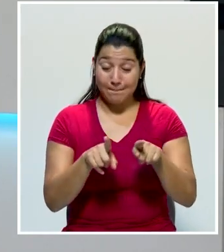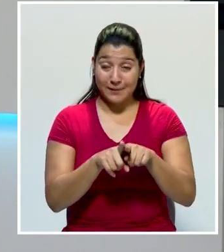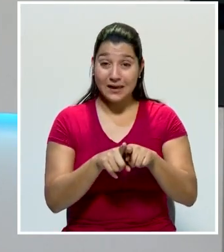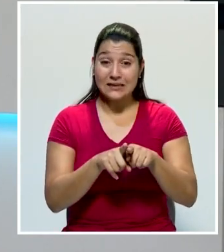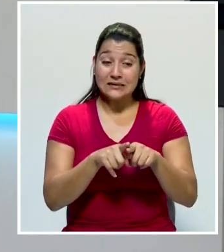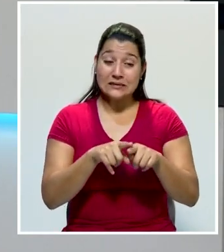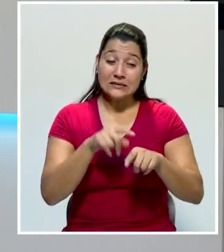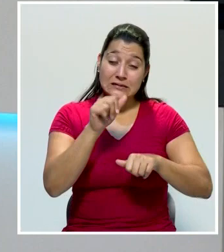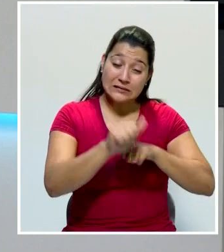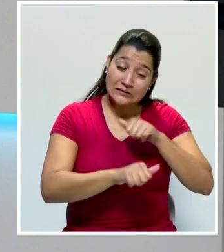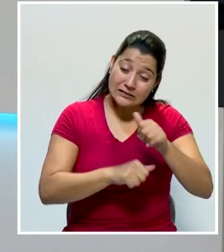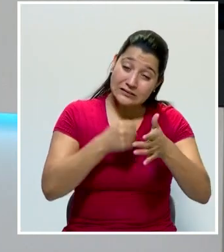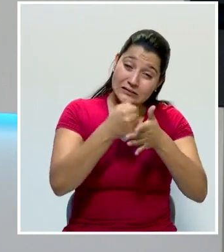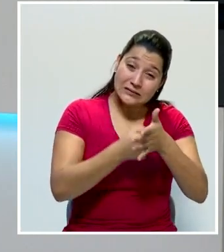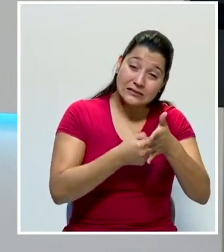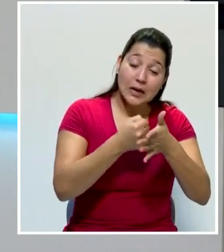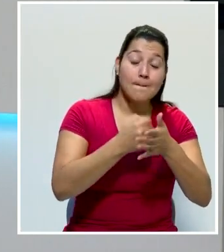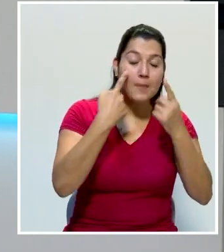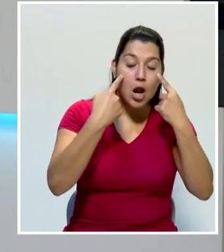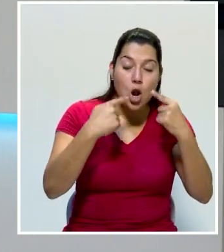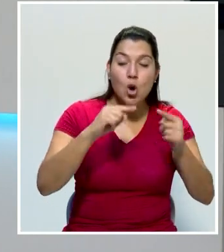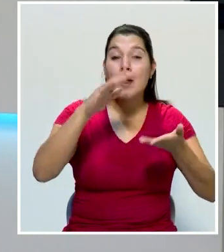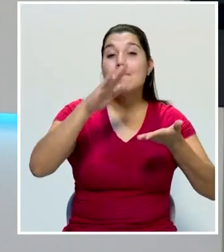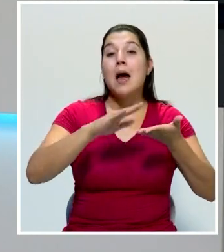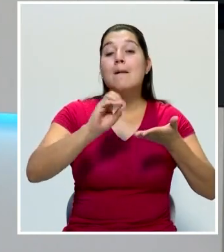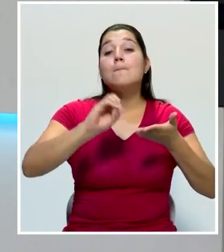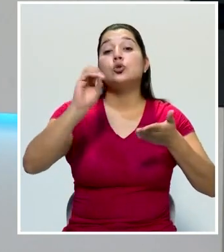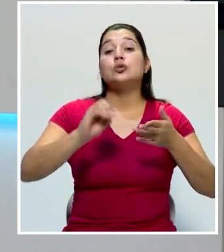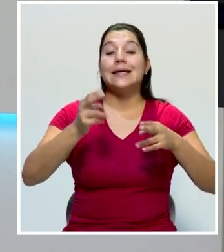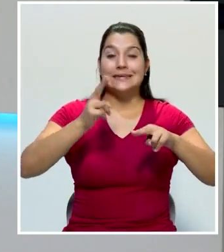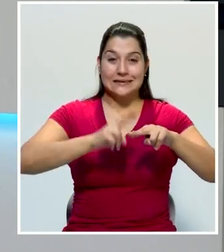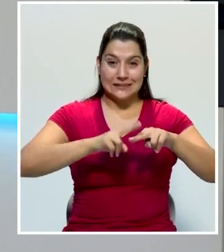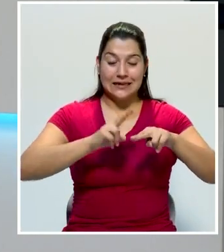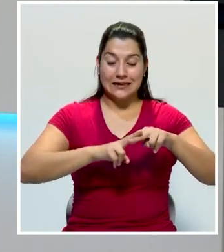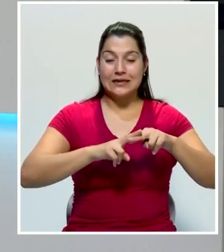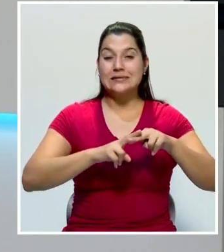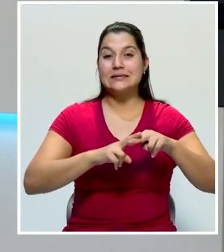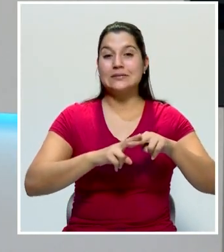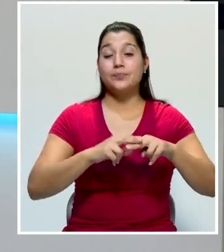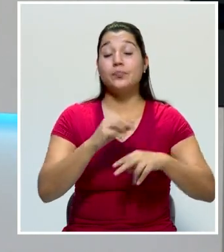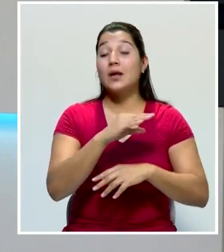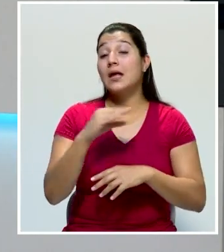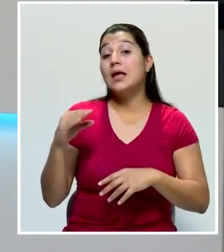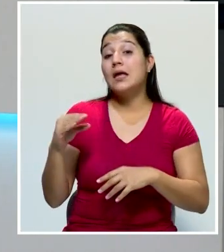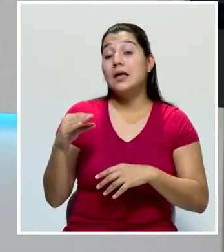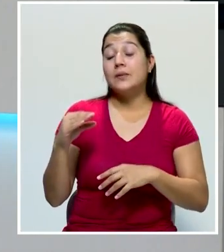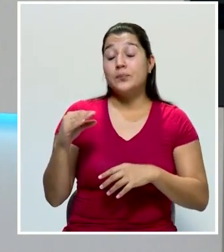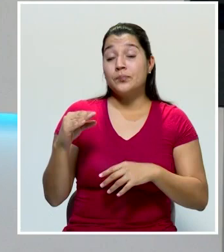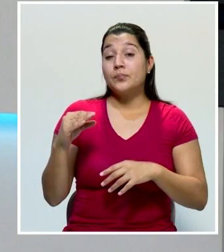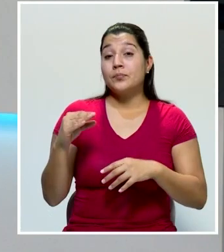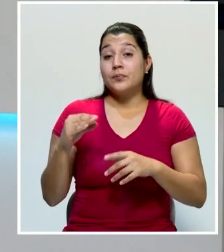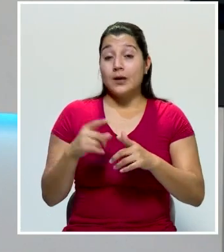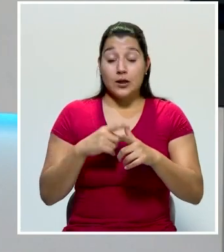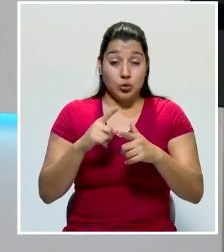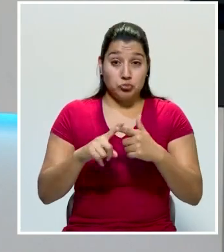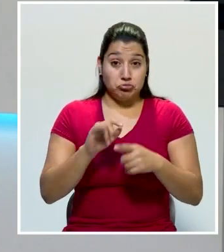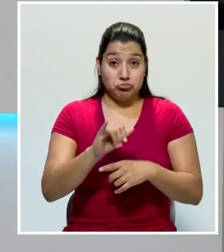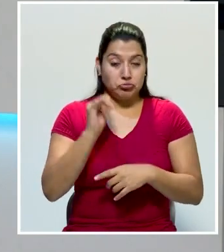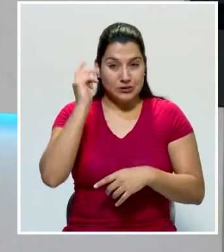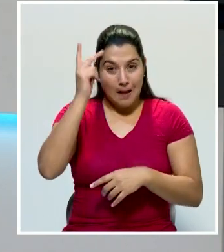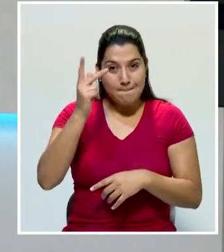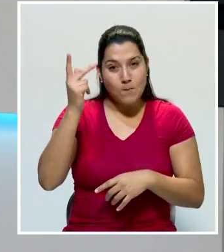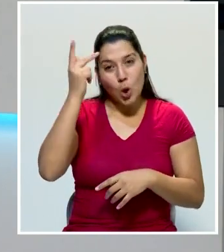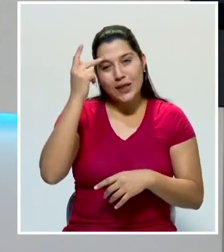la tasa de referencia muy cerca del piso, y se trata justamente, son políticas